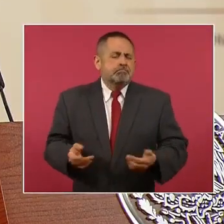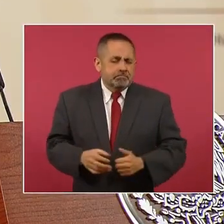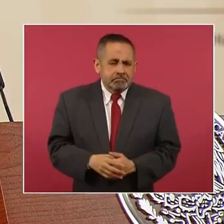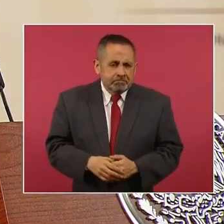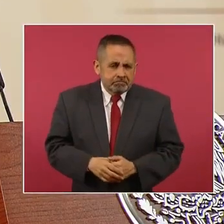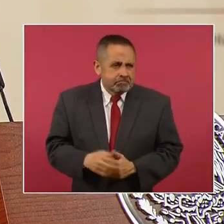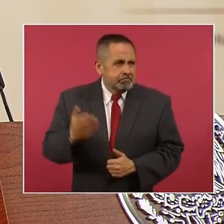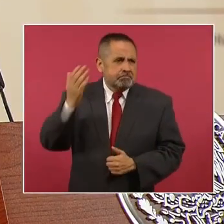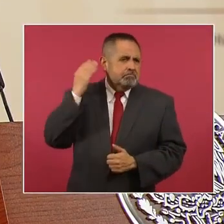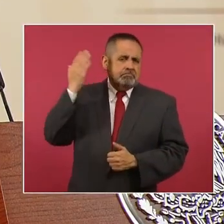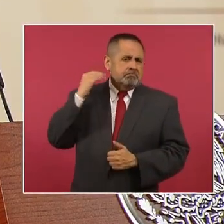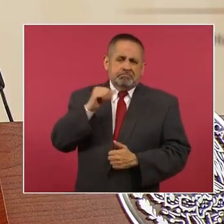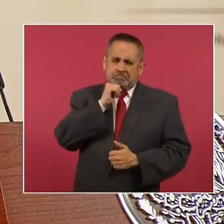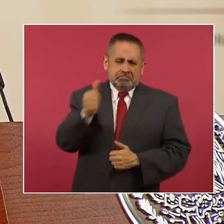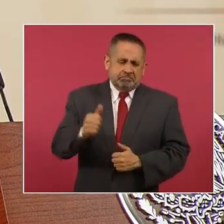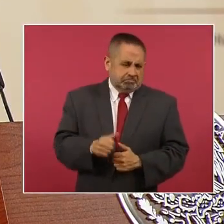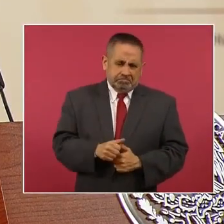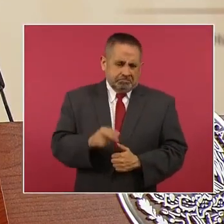Nunca.